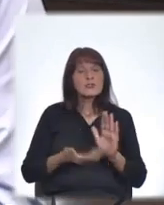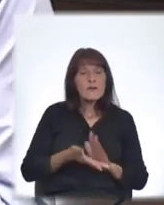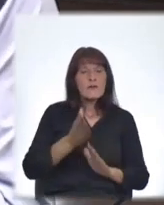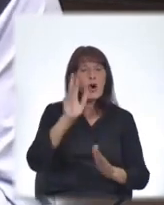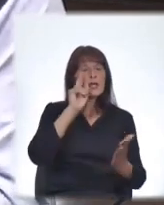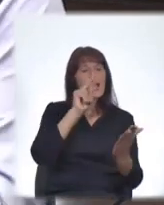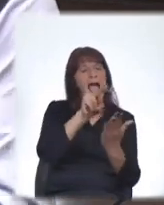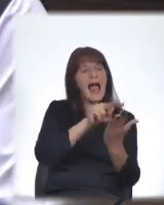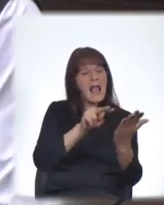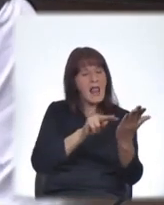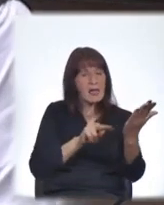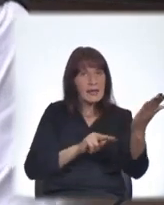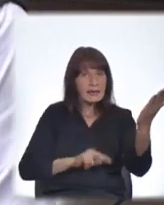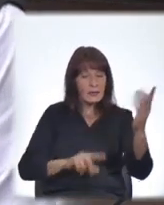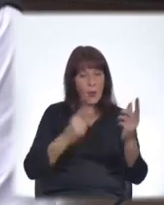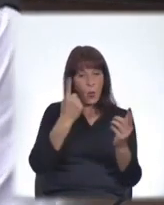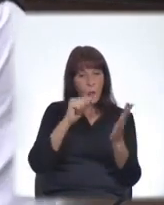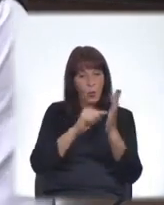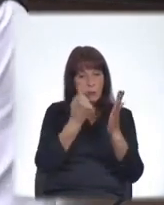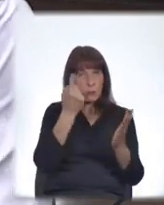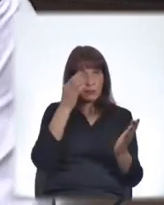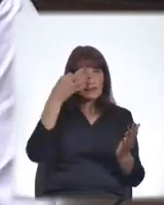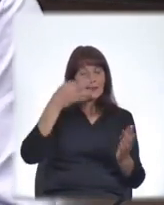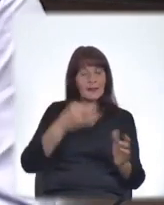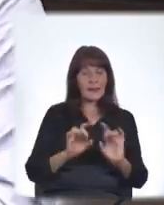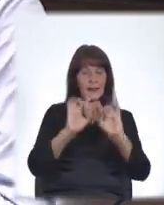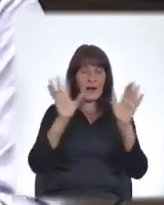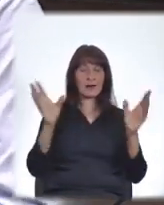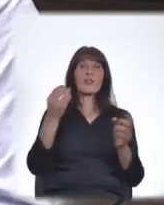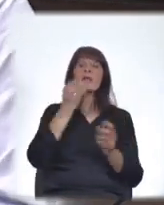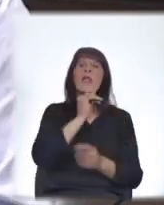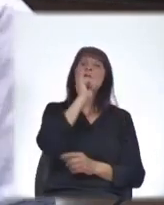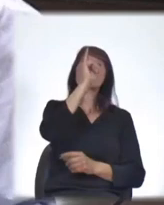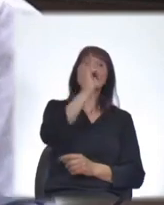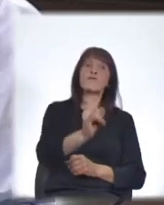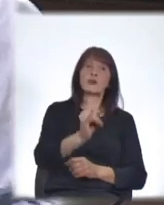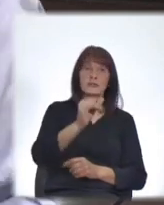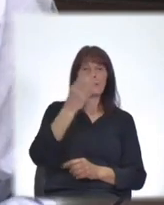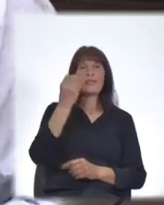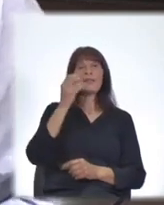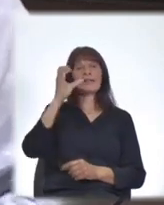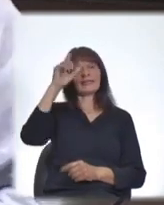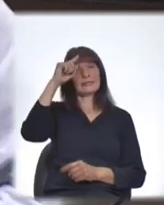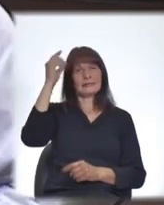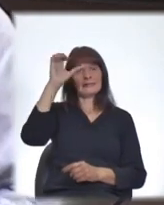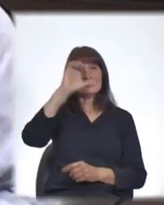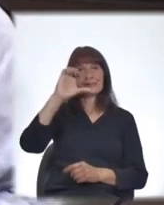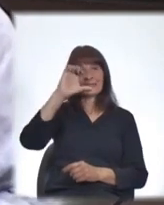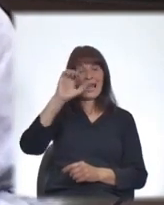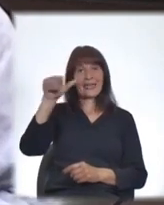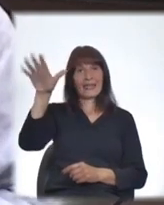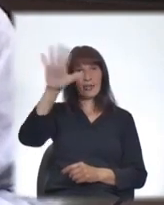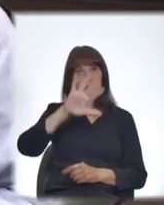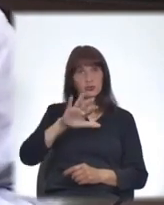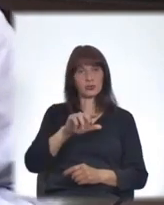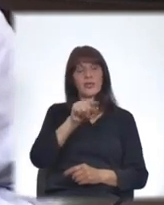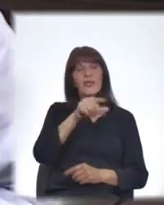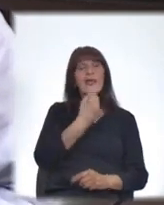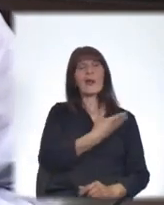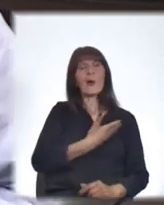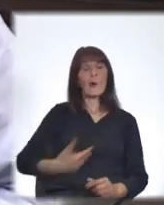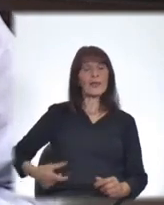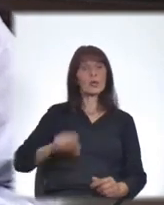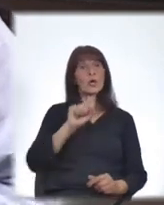extracto concreto del informe del gobierno a inversores extranjeros. ¿Qué dice el gobierno que usted representa,